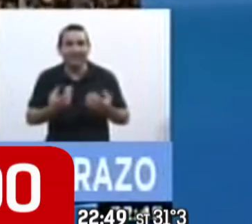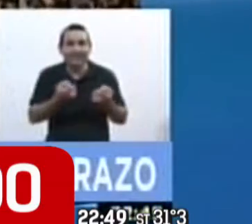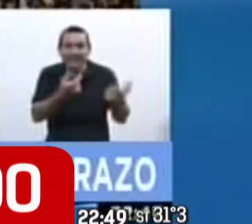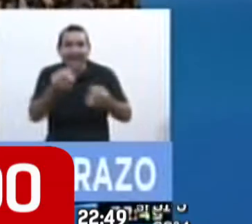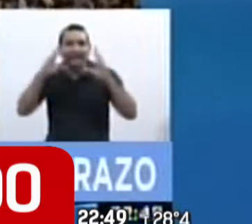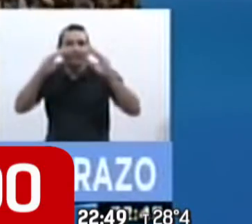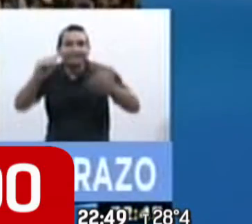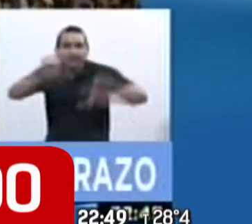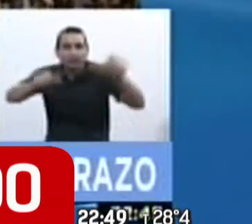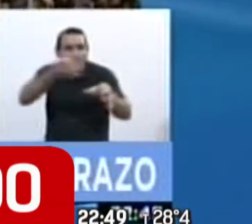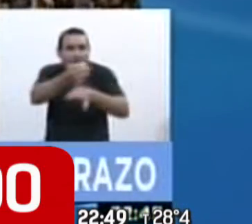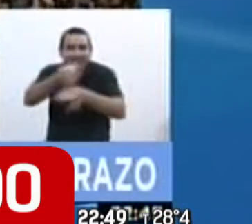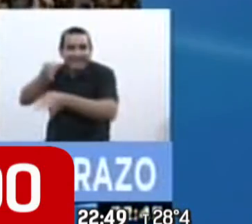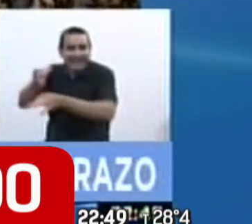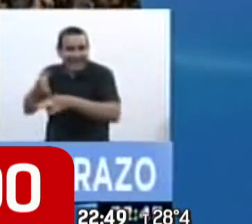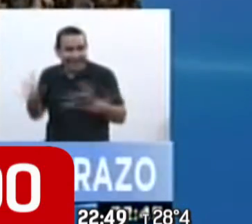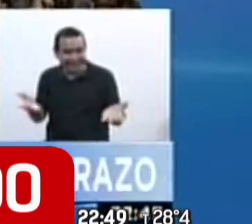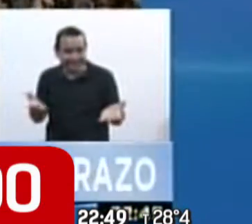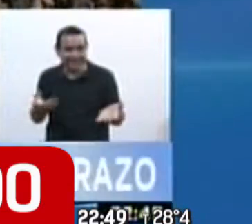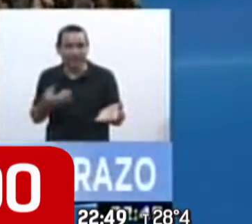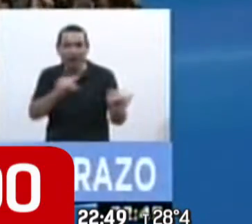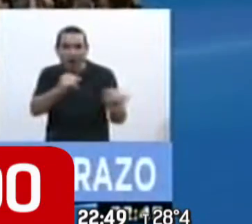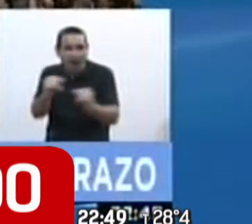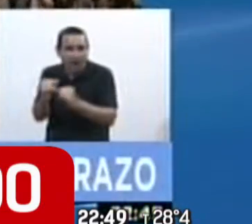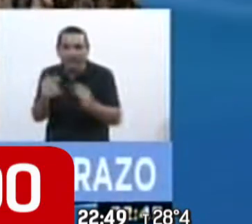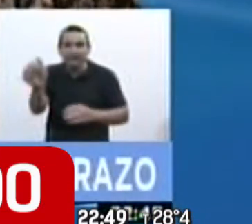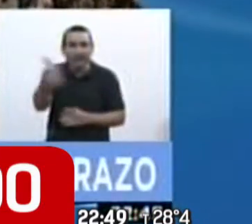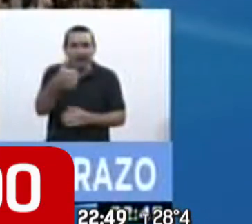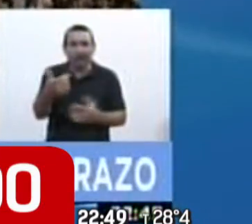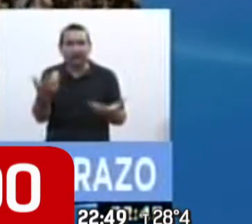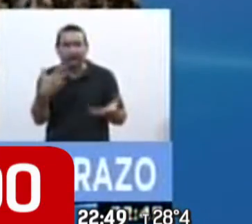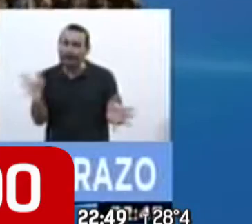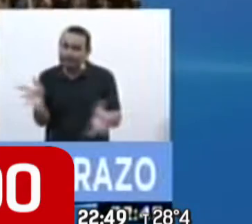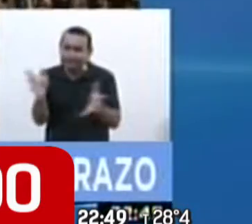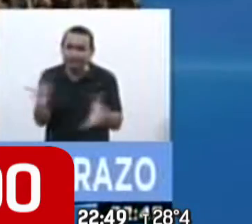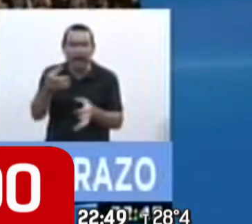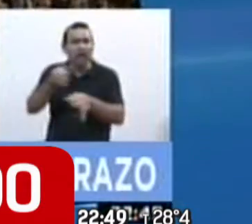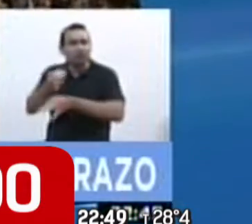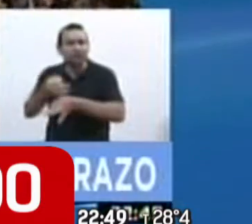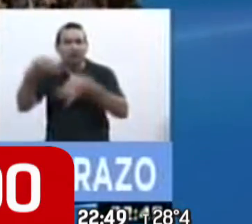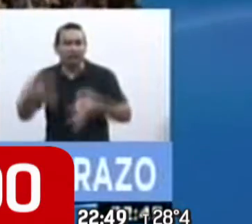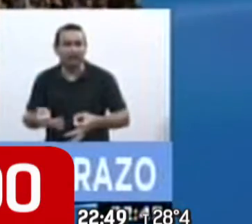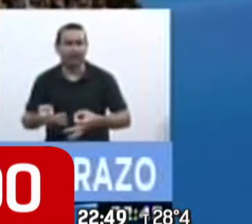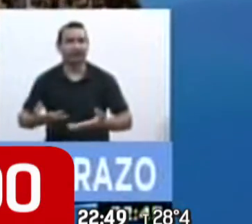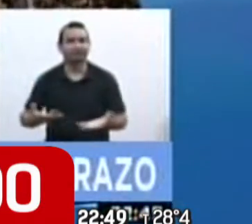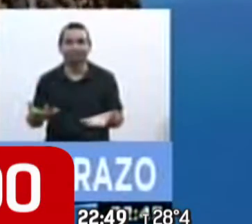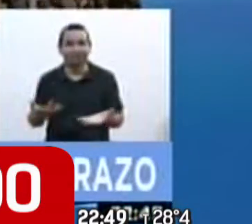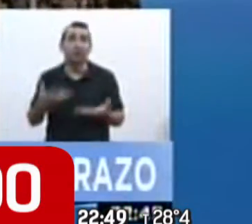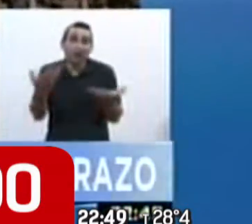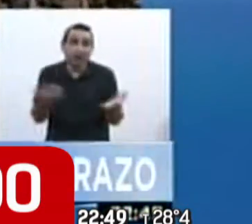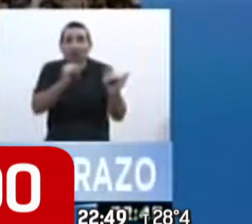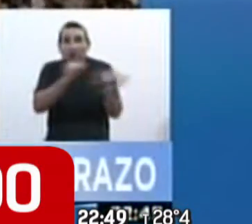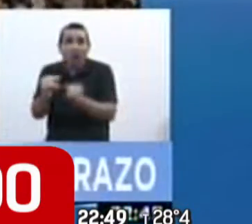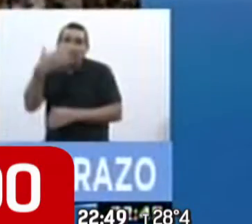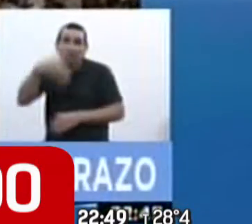de capacitar a las personas que van a entregar. Por ahí viene un joven y en vez de alentarlo, de educarlo, lo corre. Por eso los jóvenes